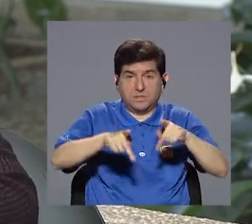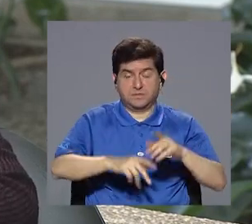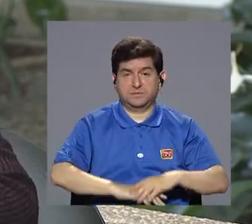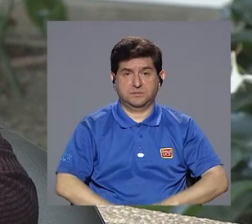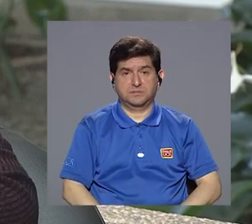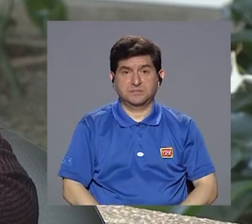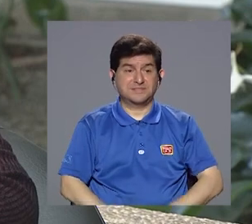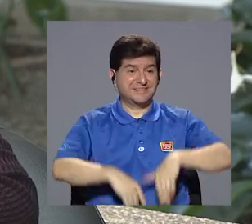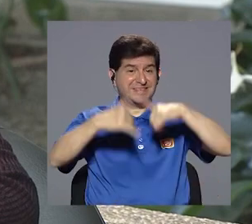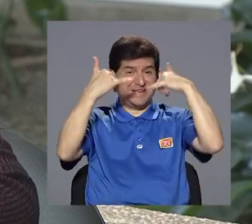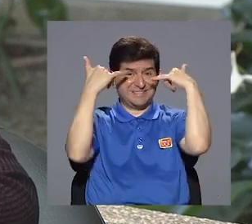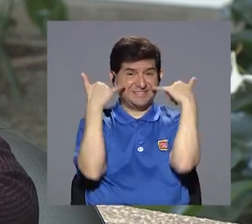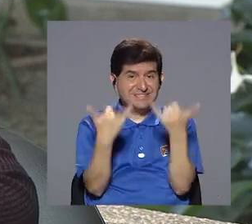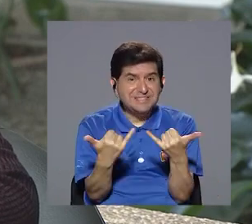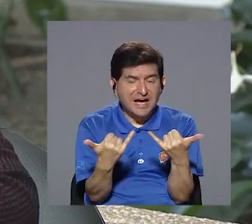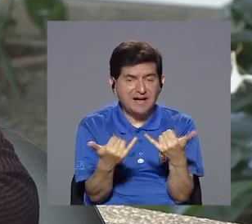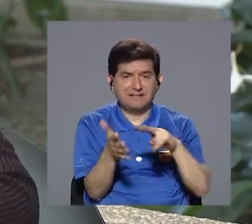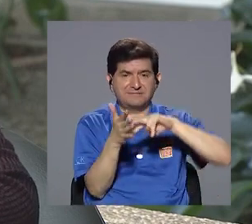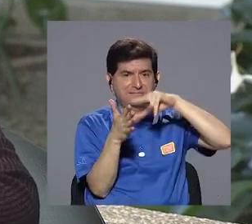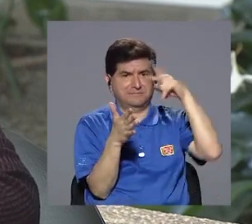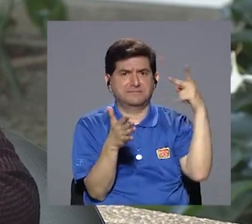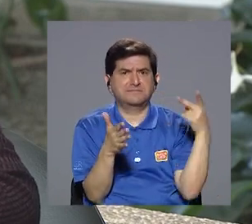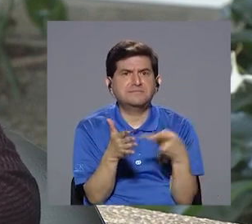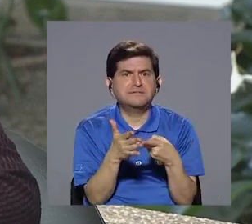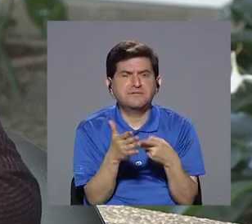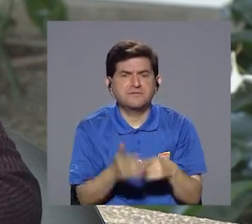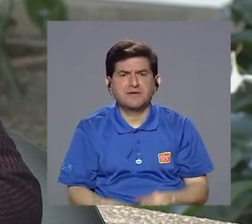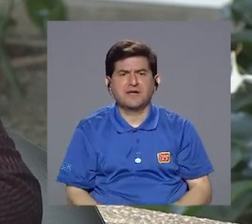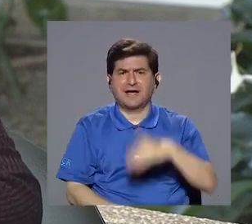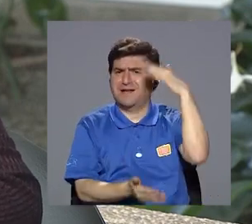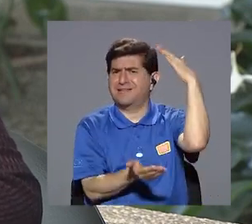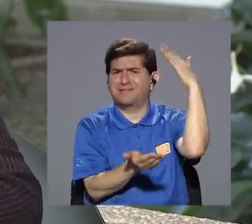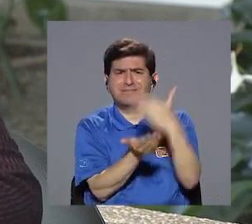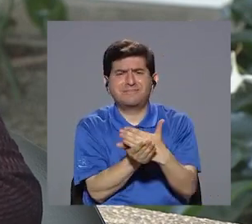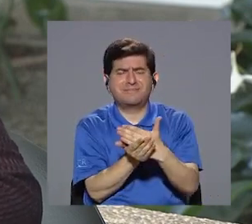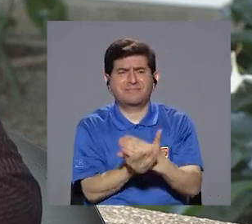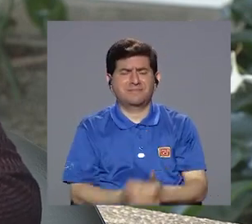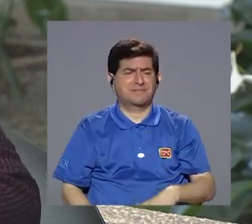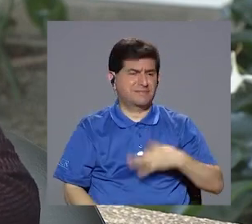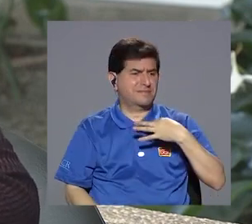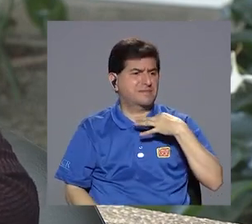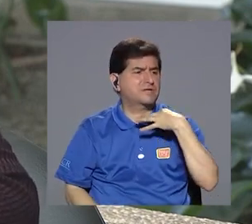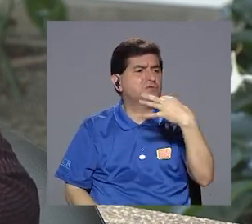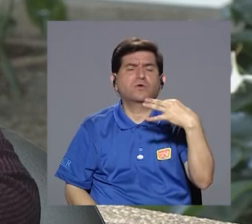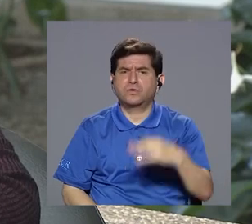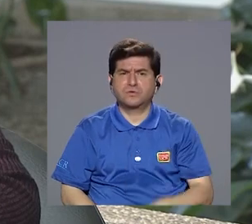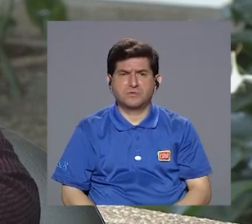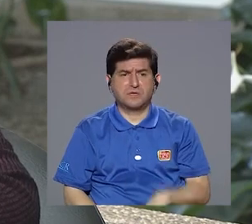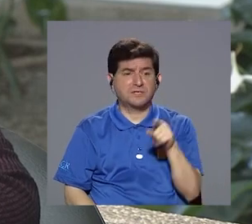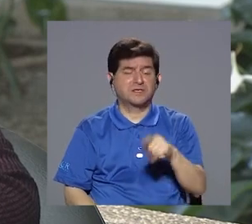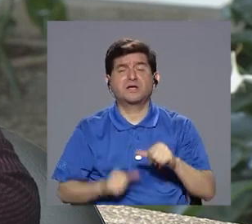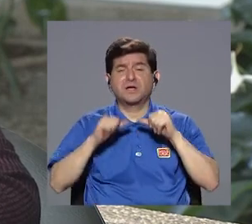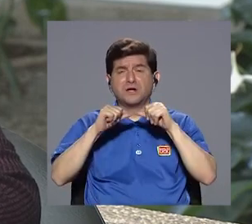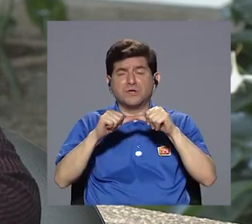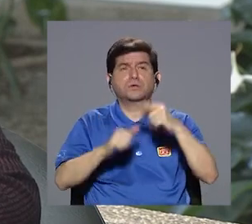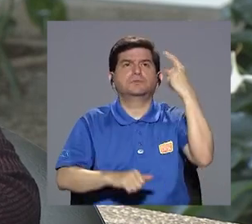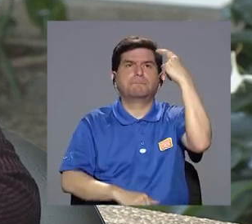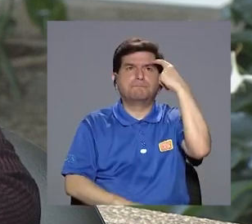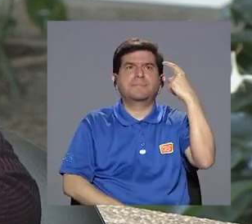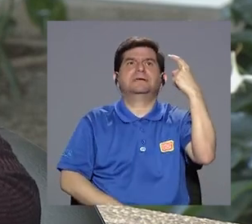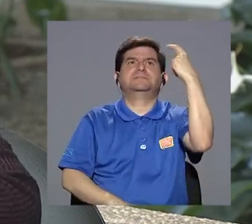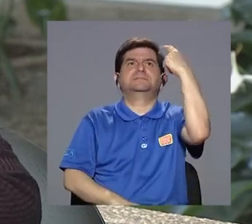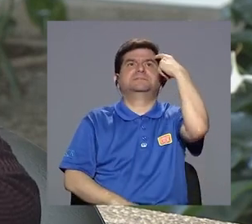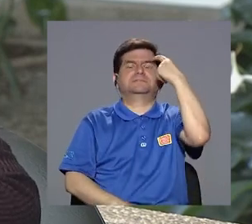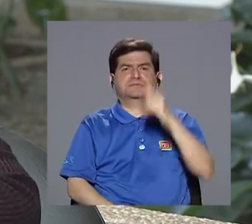personas ya llega a convertirse en una interrupción en su vida diaria, ya que pasan constantemente